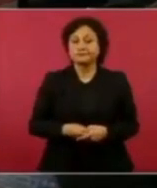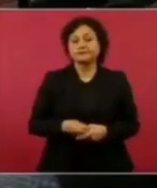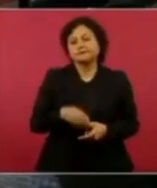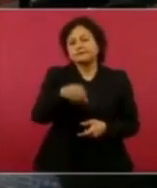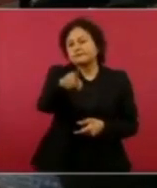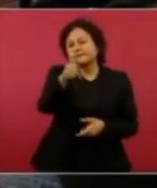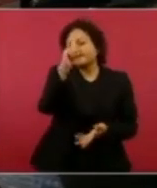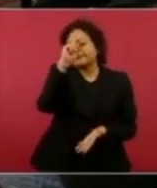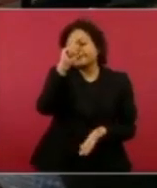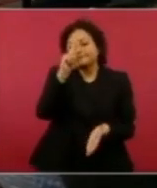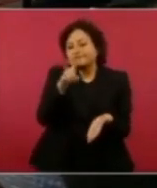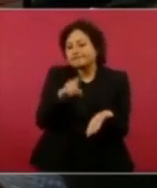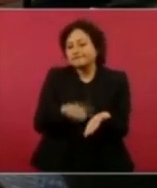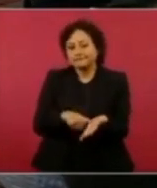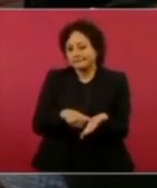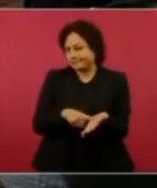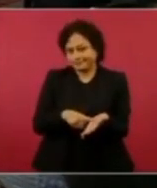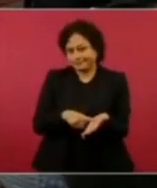Imagínense